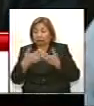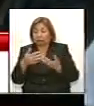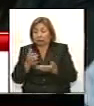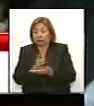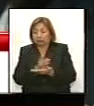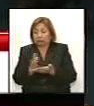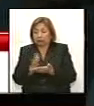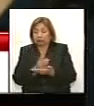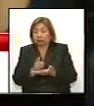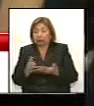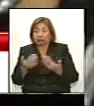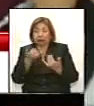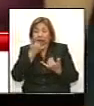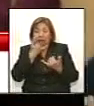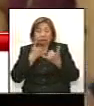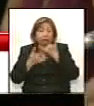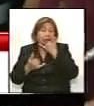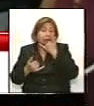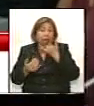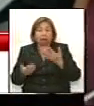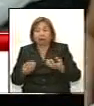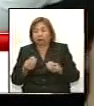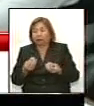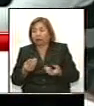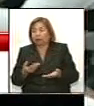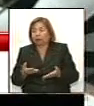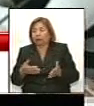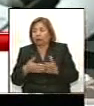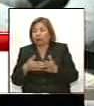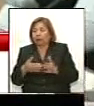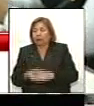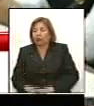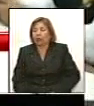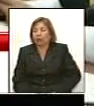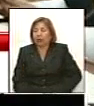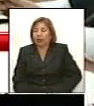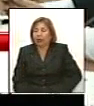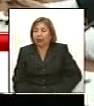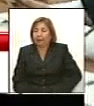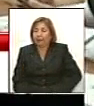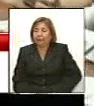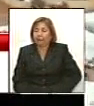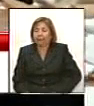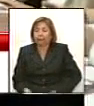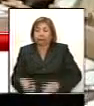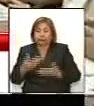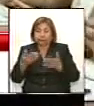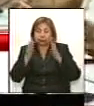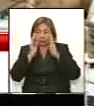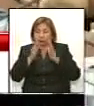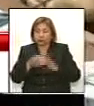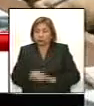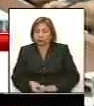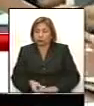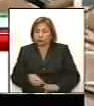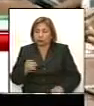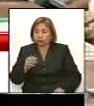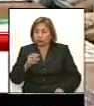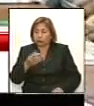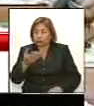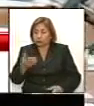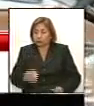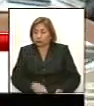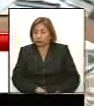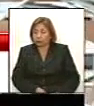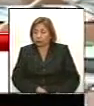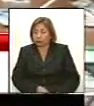ver qué fue lo que sucedió y cómo evitar que vuelva a suceder, y sobre todo para brindar la atención necesaria. Le doy una